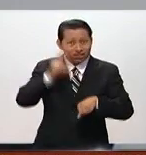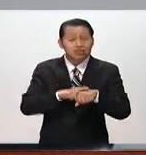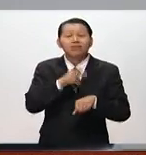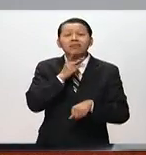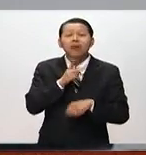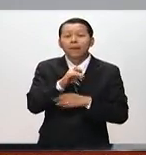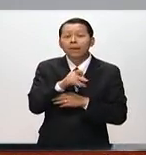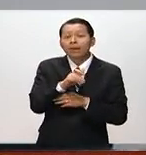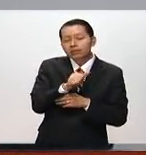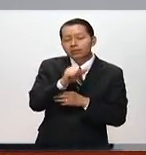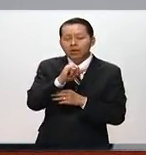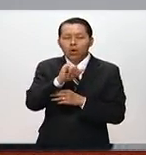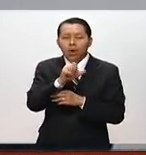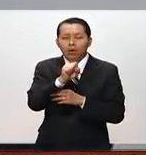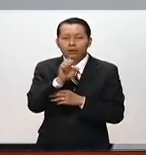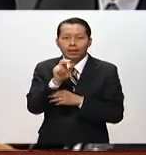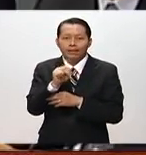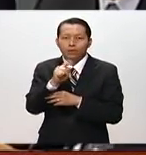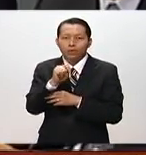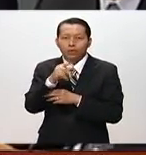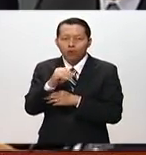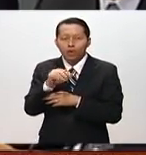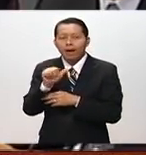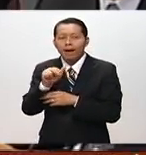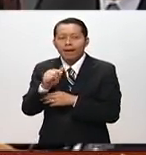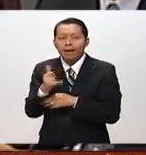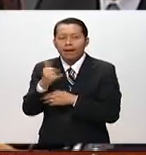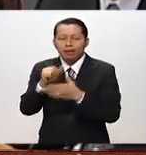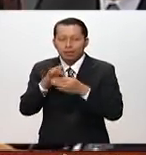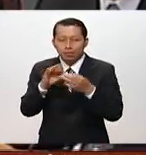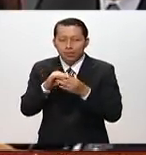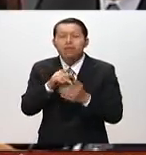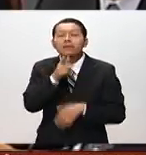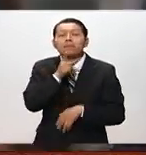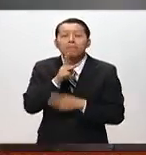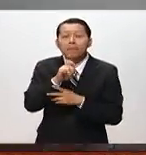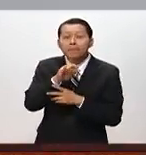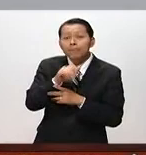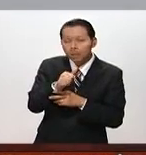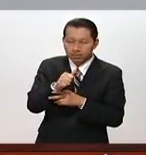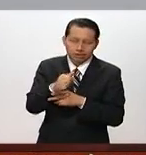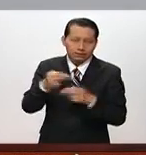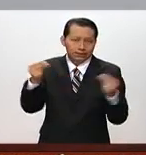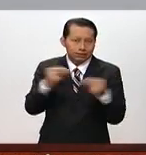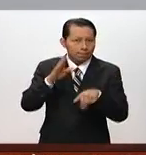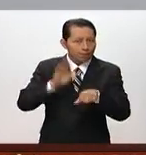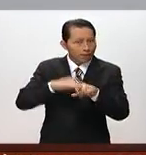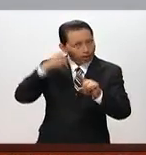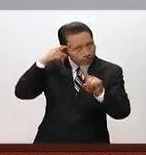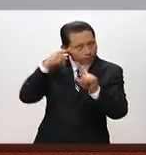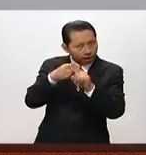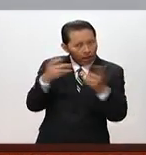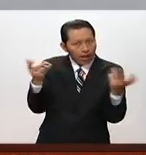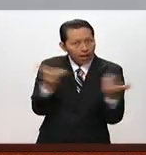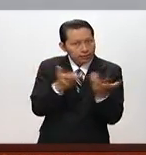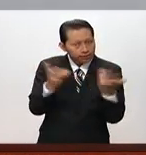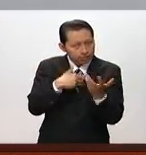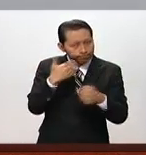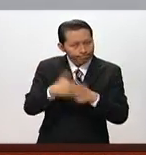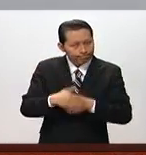Antonio González Anaya, reconoció que Pemex aún tiene retos por delante. Sin lugar a dudas,